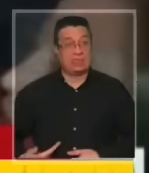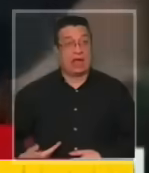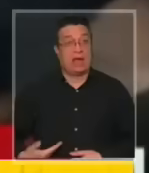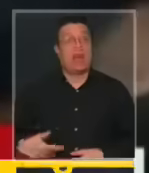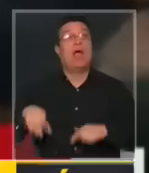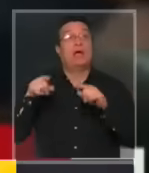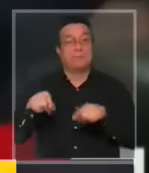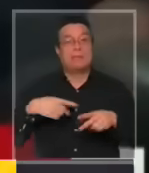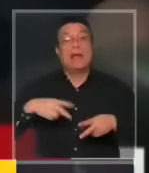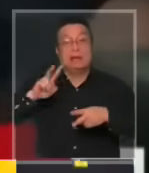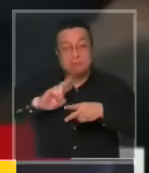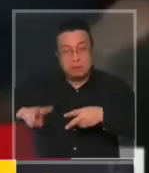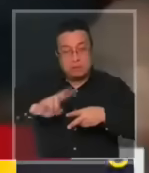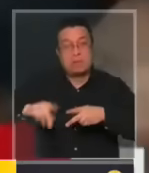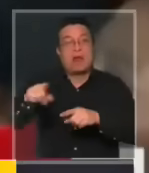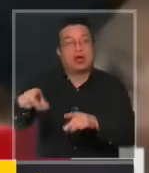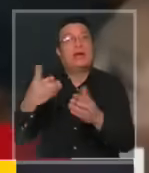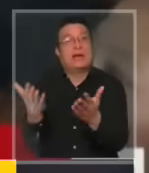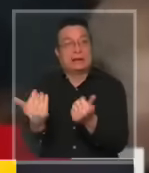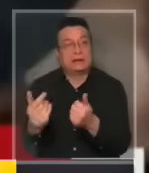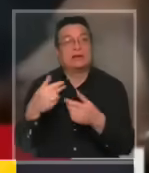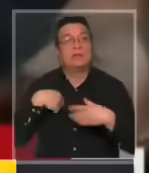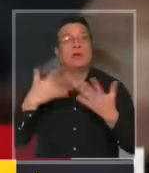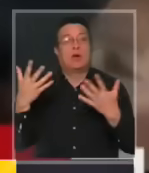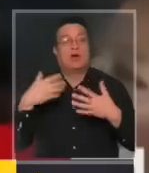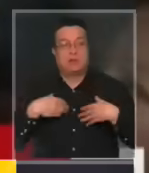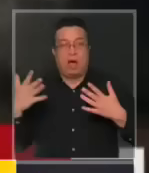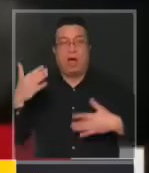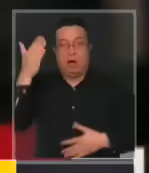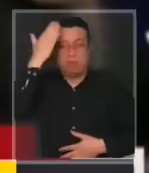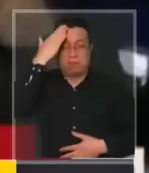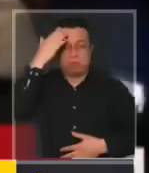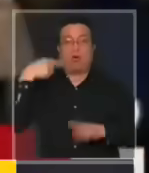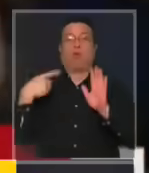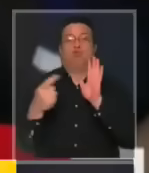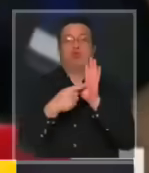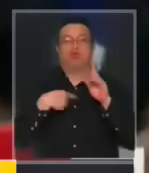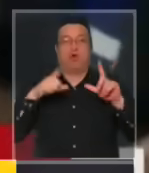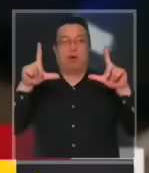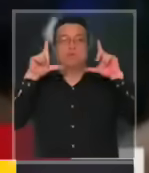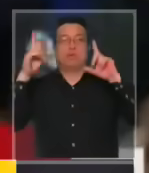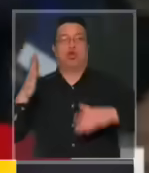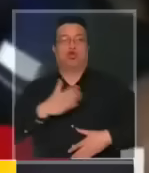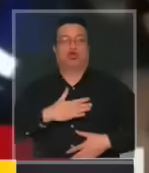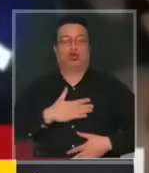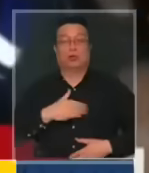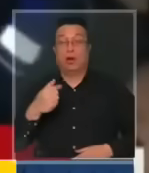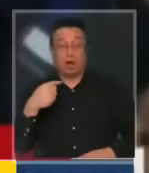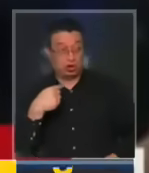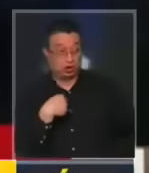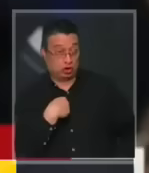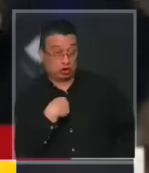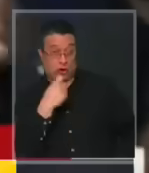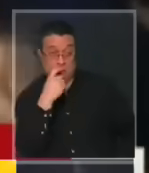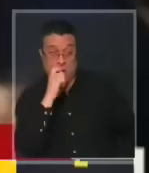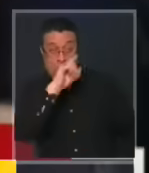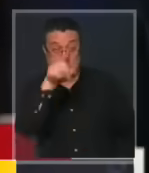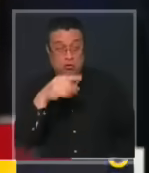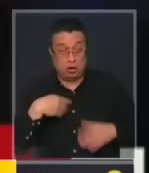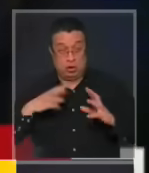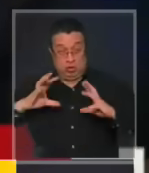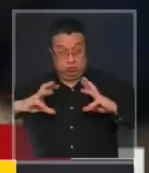necesario preparar algo para levantar mi popularidad. Entonces me dice, y le pregunto, ¿sacamos los